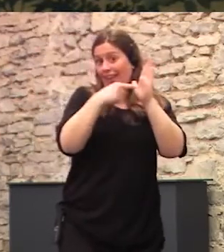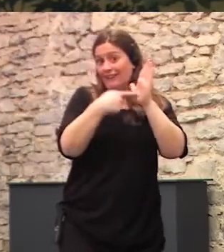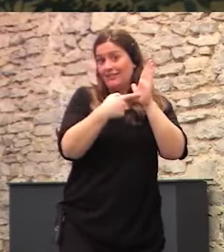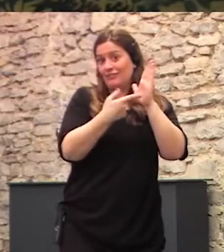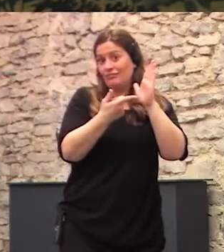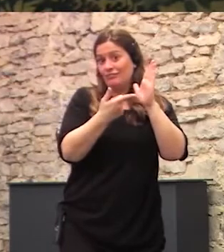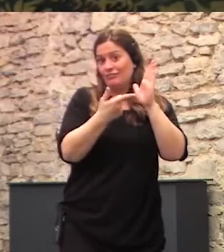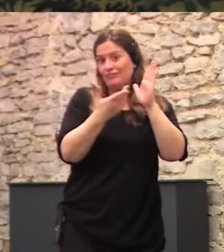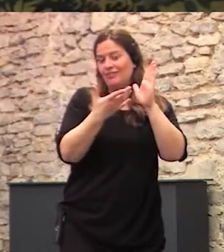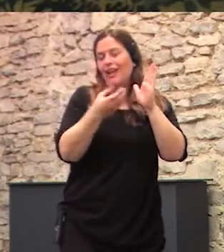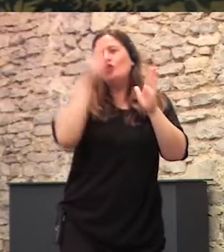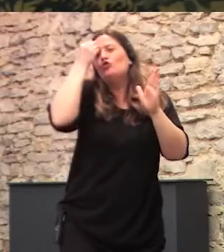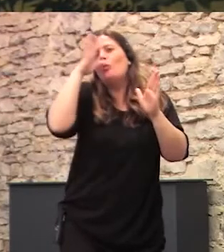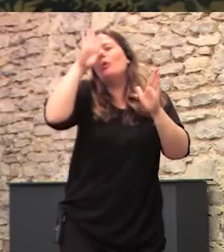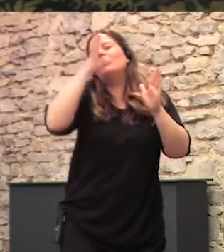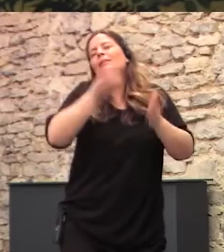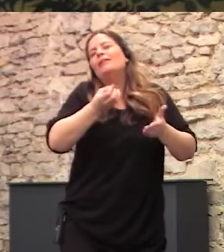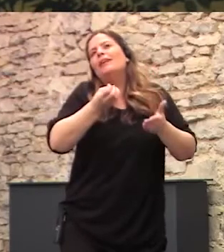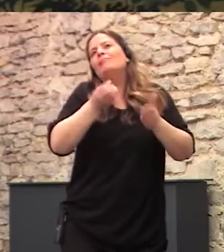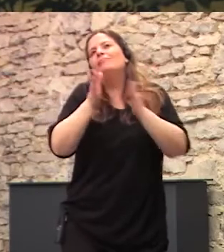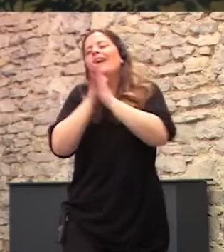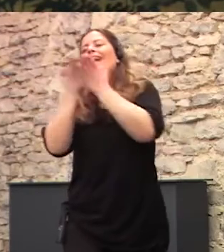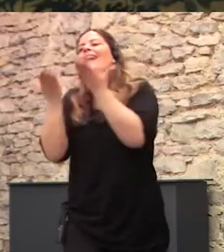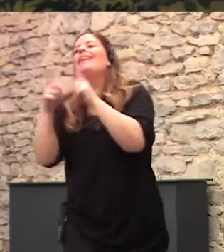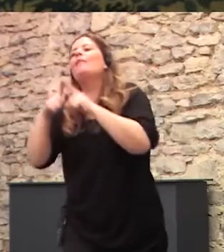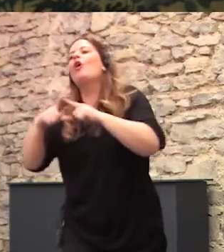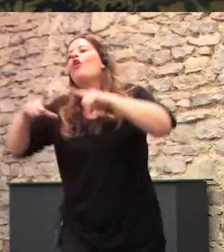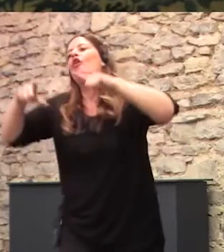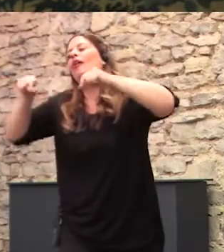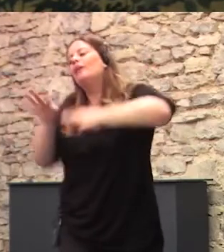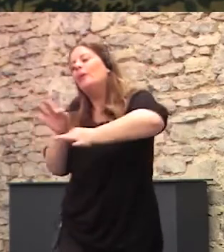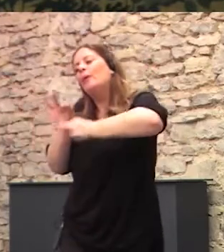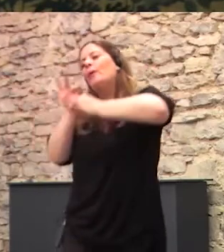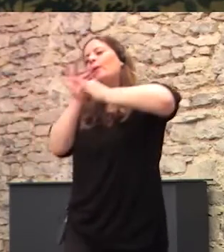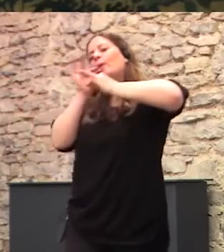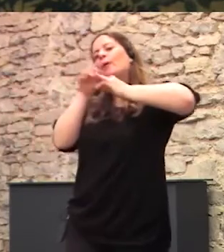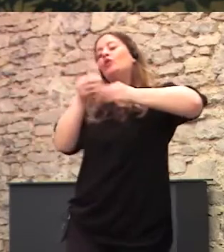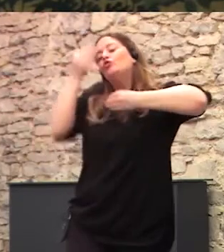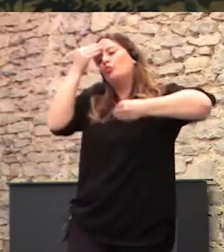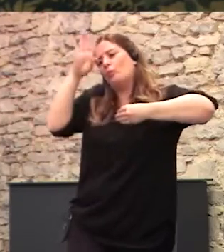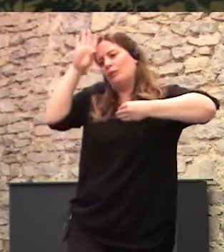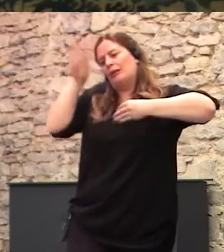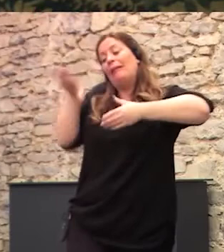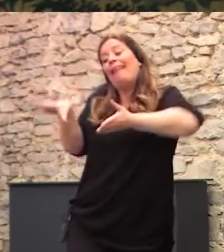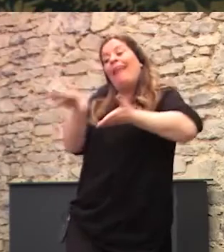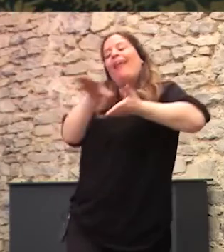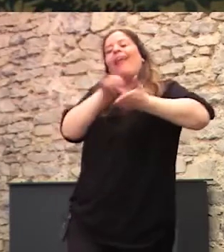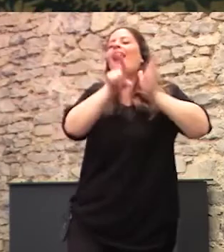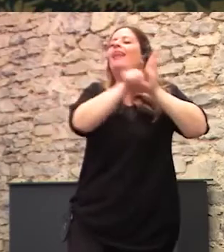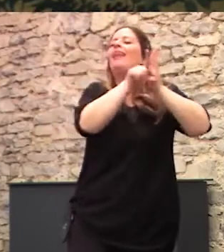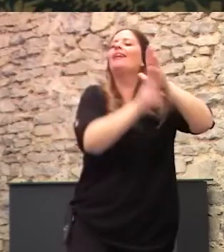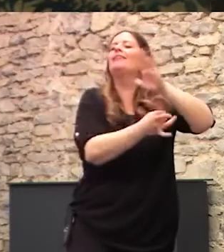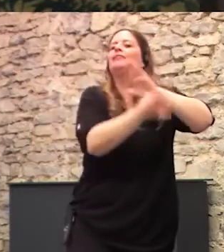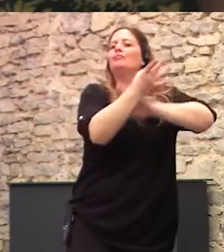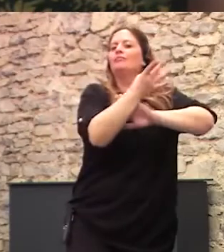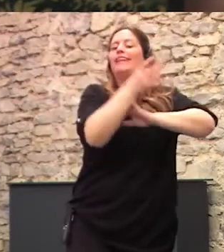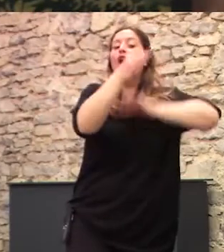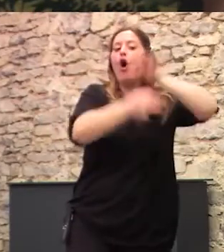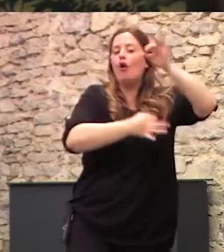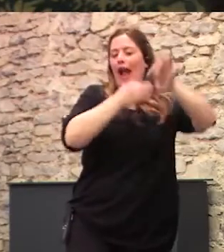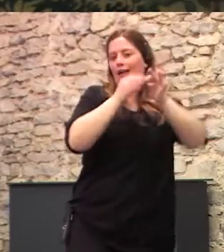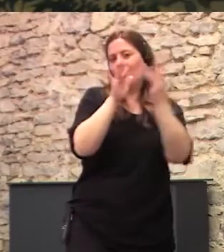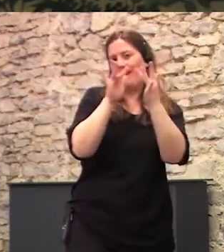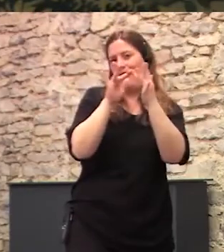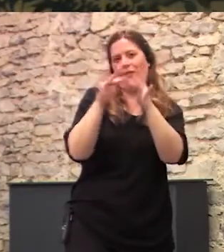supuestamente inspiradas en el Corán y en la Sharia. Y que son leyes que regulan, que organizan todas las